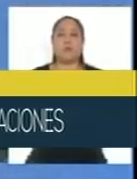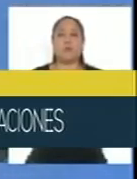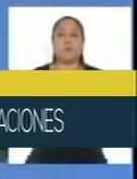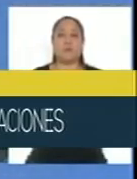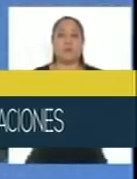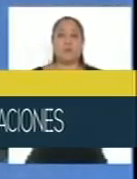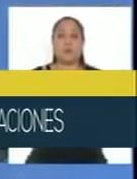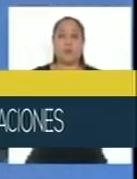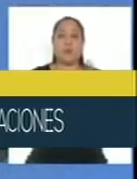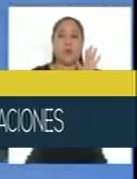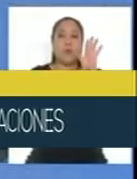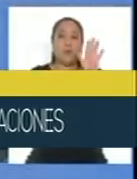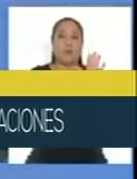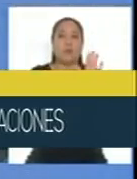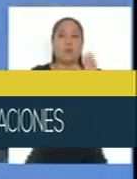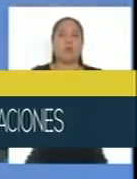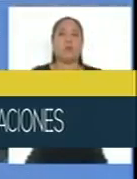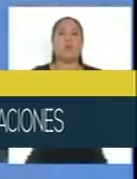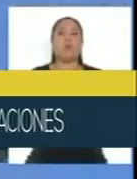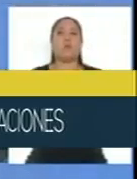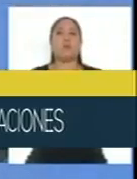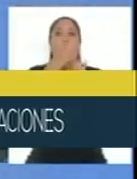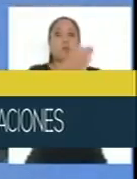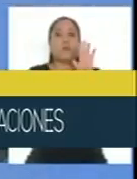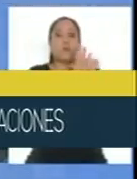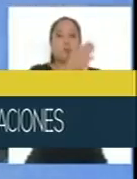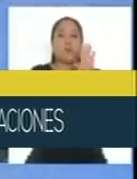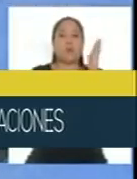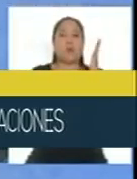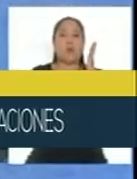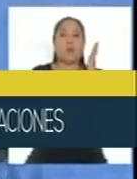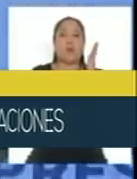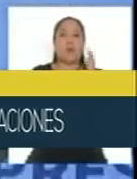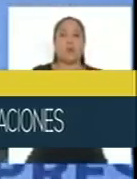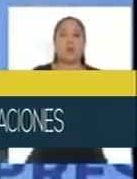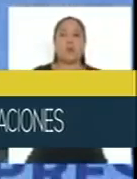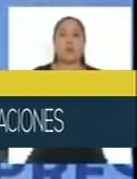Pasamos a presentar la ficha técnica de la elección.